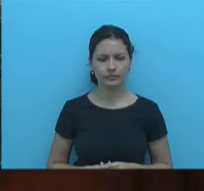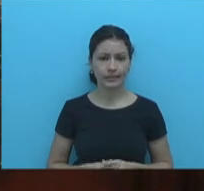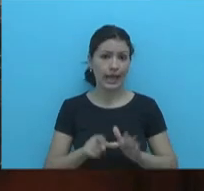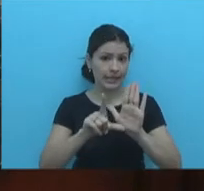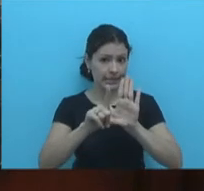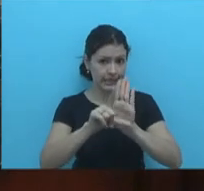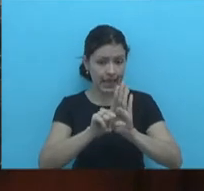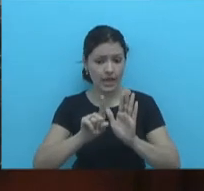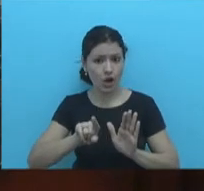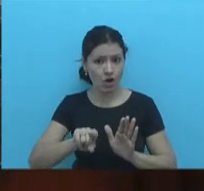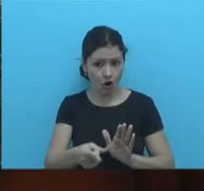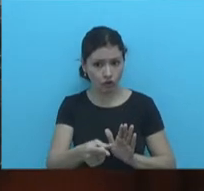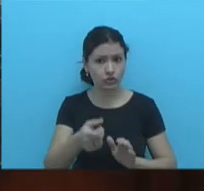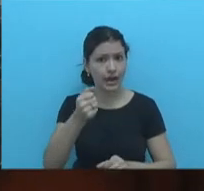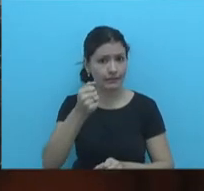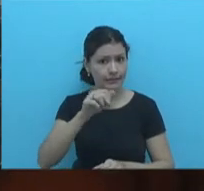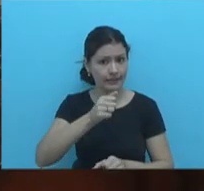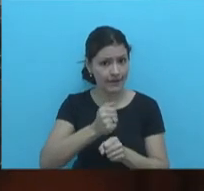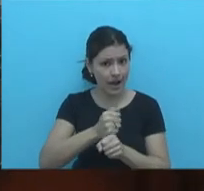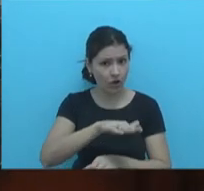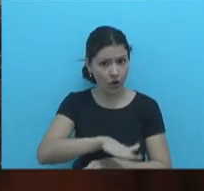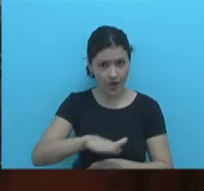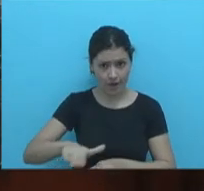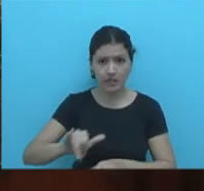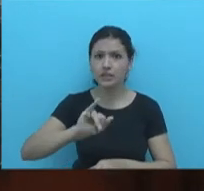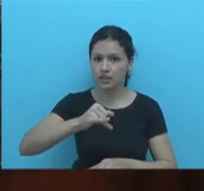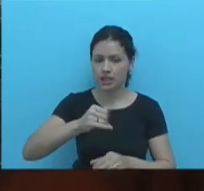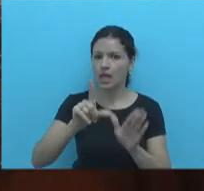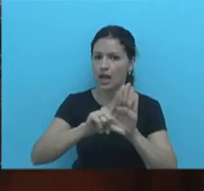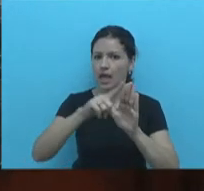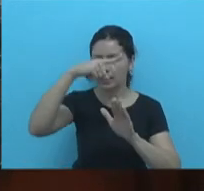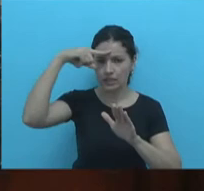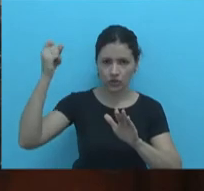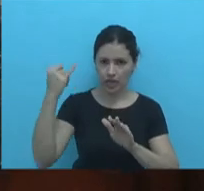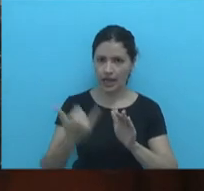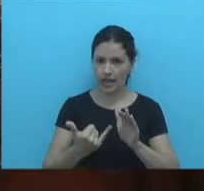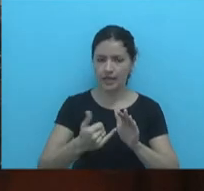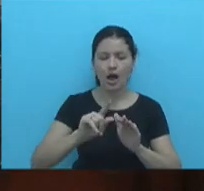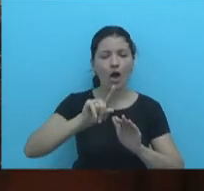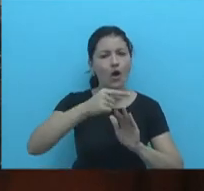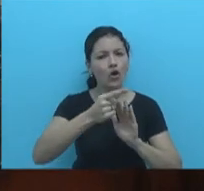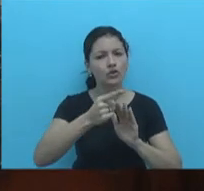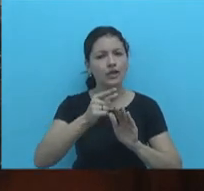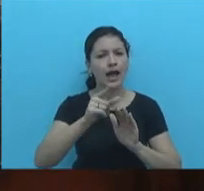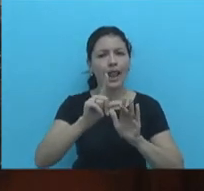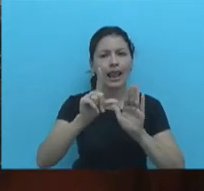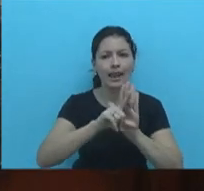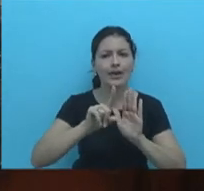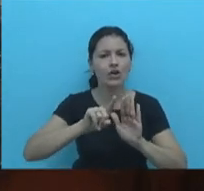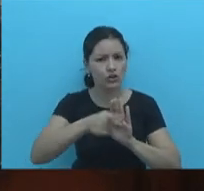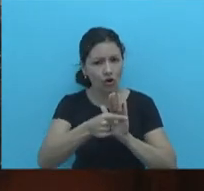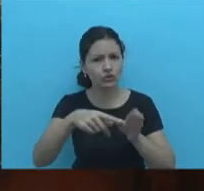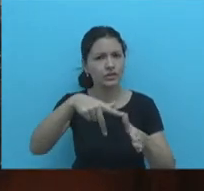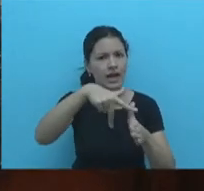que hay una ley nacional, y en cuanto a la tracción a sangre, yo había dicho anteriormente de que hay varias iniciativas